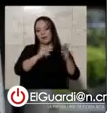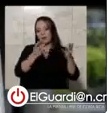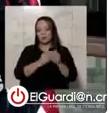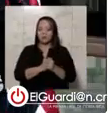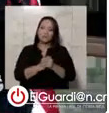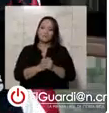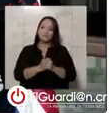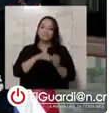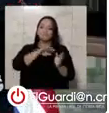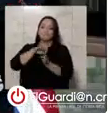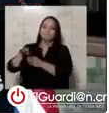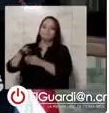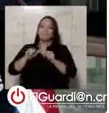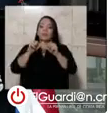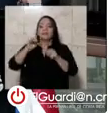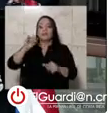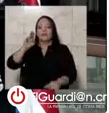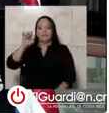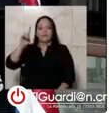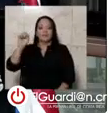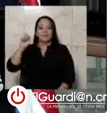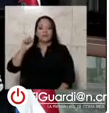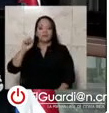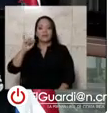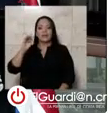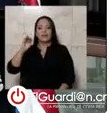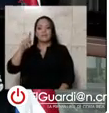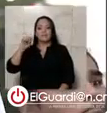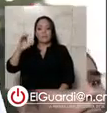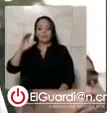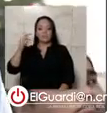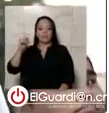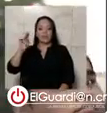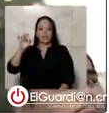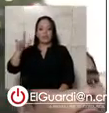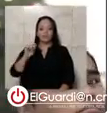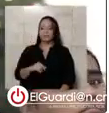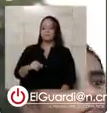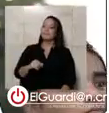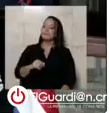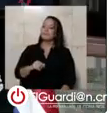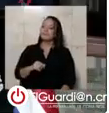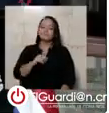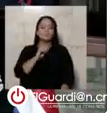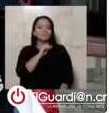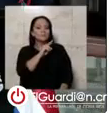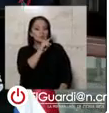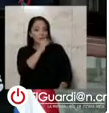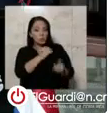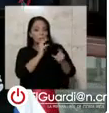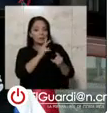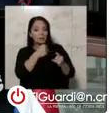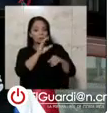Continuamos con David Sancho de Impact Channel. Presidente, buenas... Perdón, esta es la última, porque tenemos Consejo